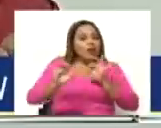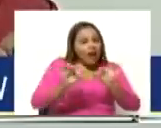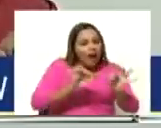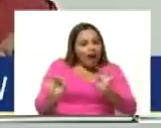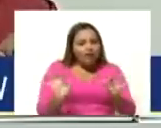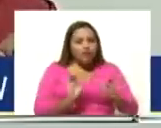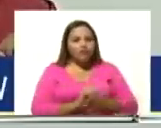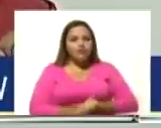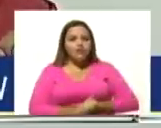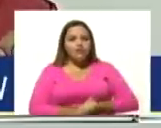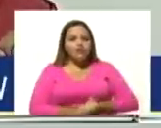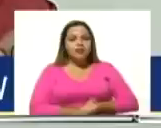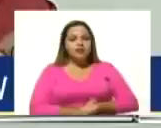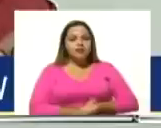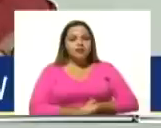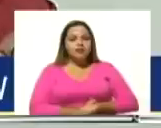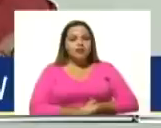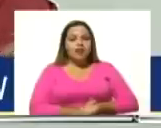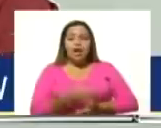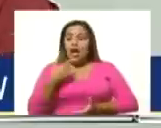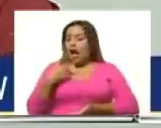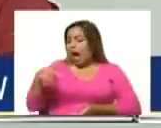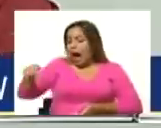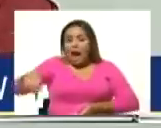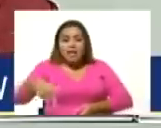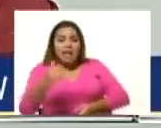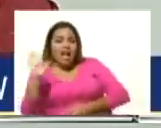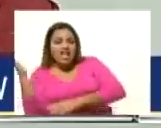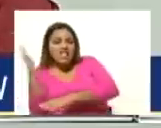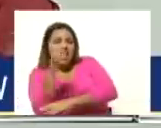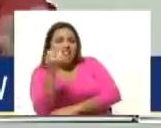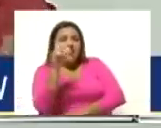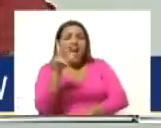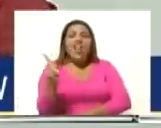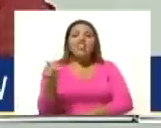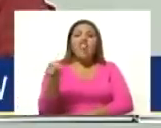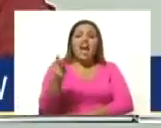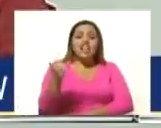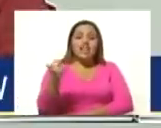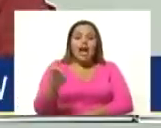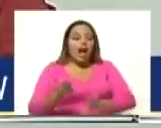Y desde aquí reportando, desde la selva, el Darién, pásame un traguito ahí, dale.